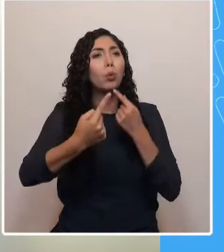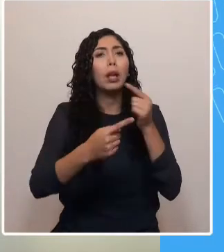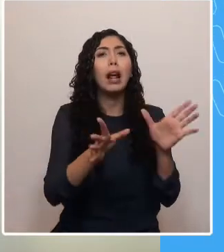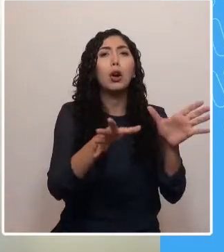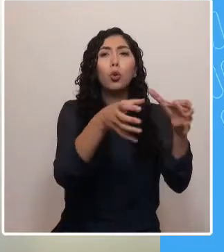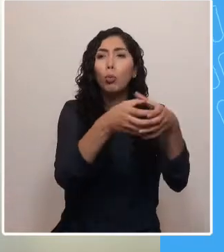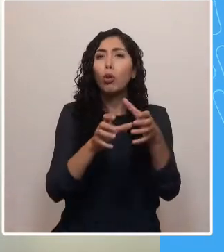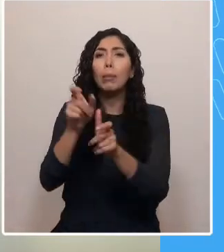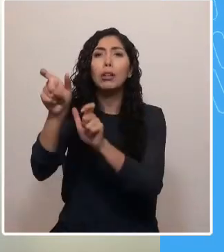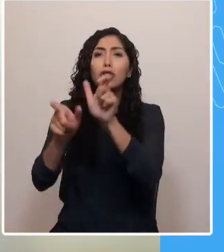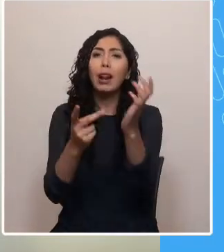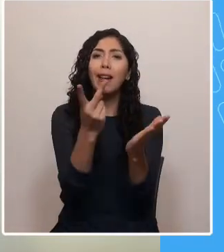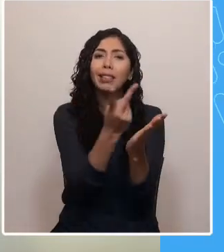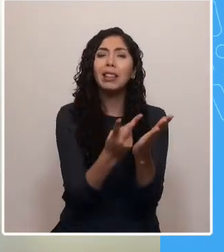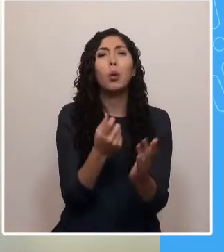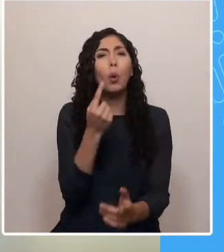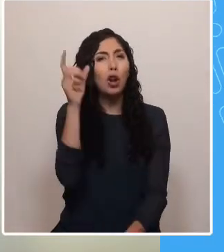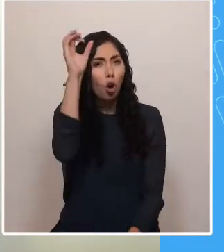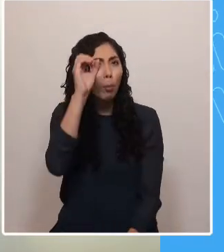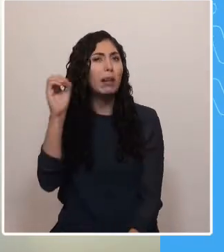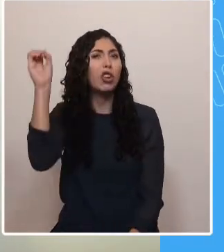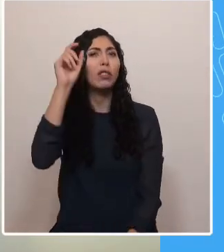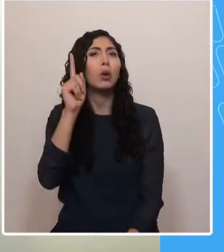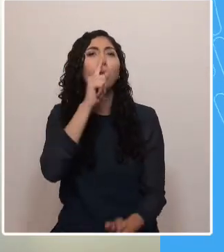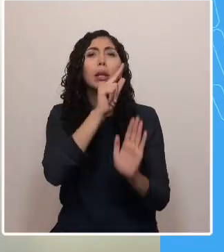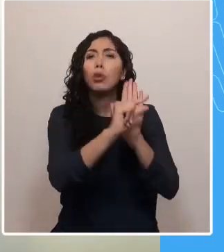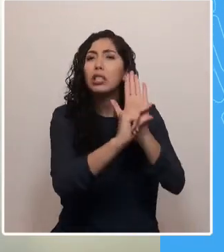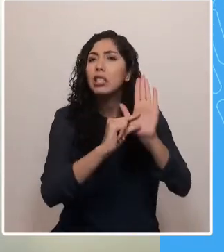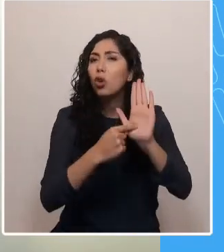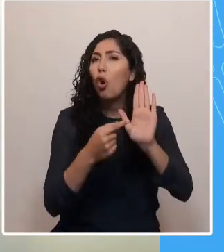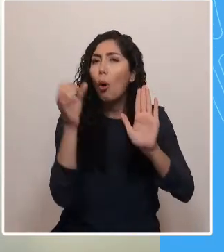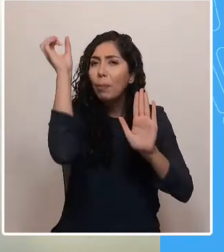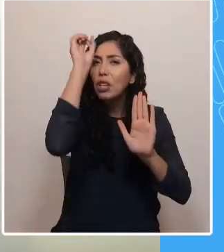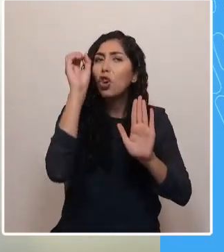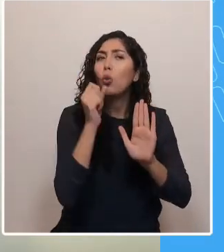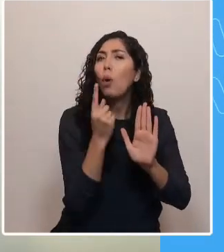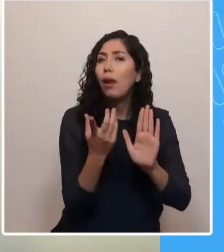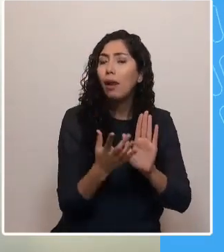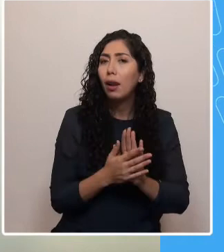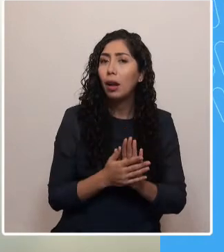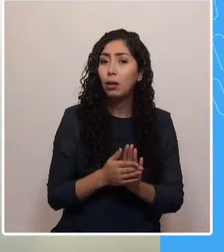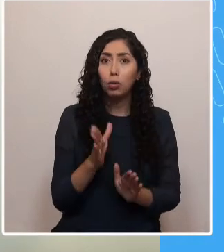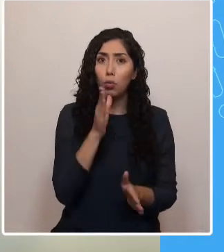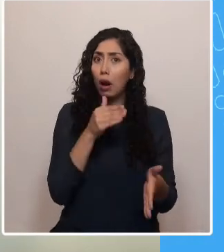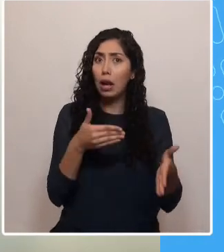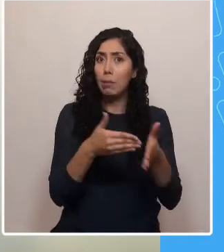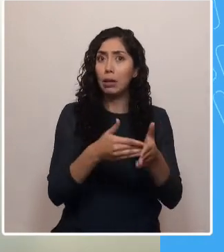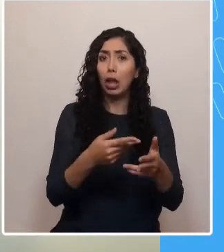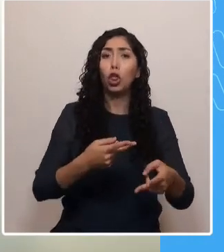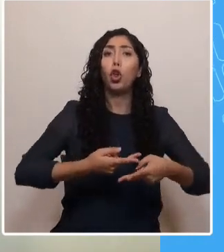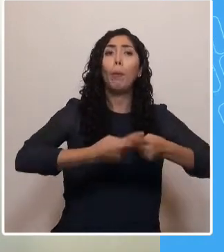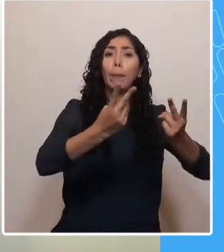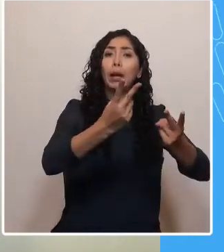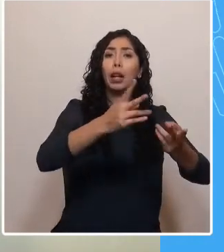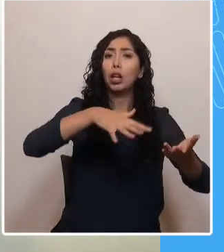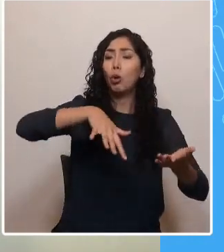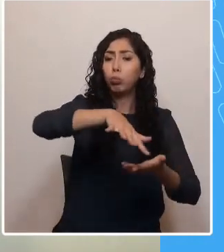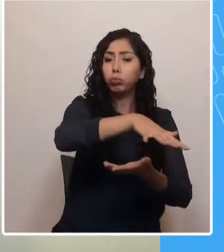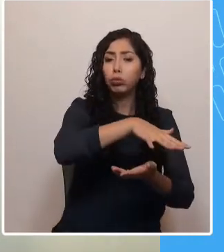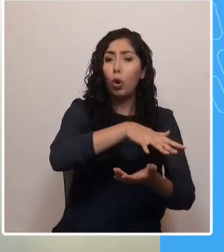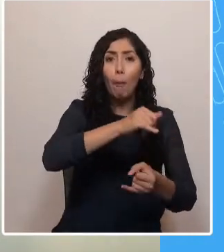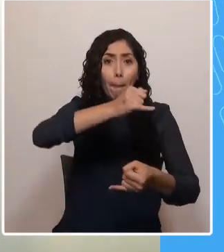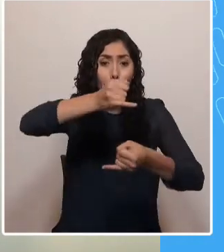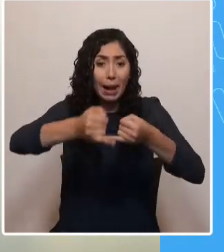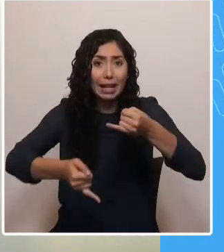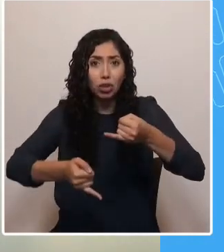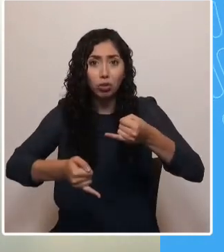lo que opinan realmente del último de estos incisos del artículo, que no limita el dominio público, como se ha dicho, a la extinción de un plazo respectivo, sino que